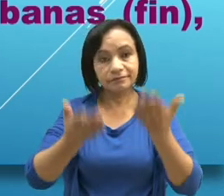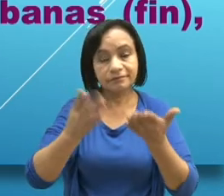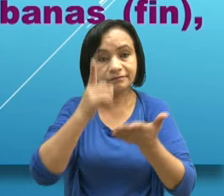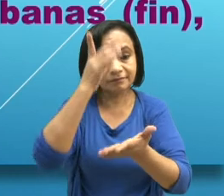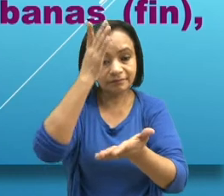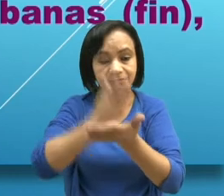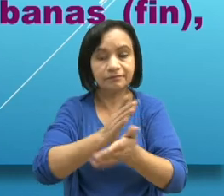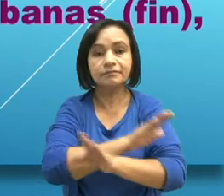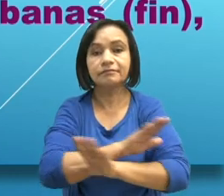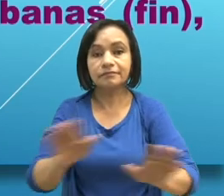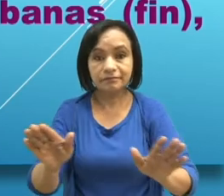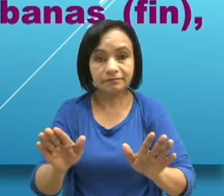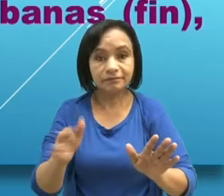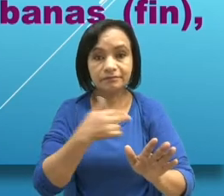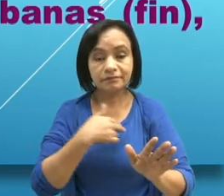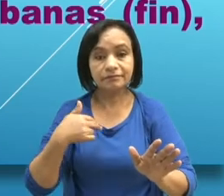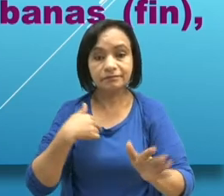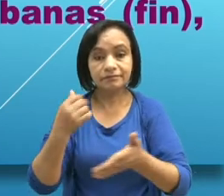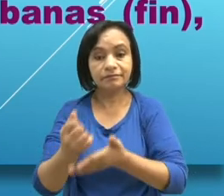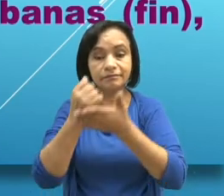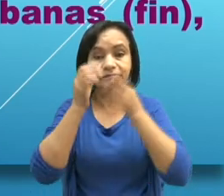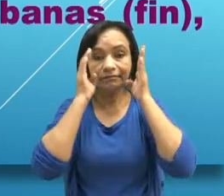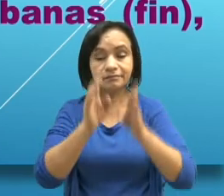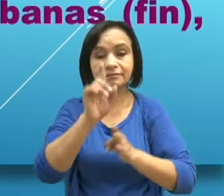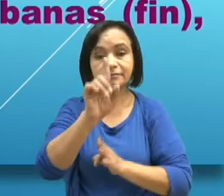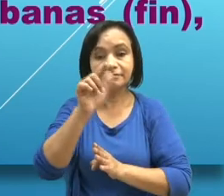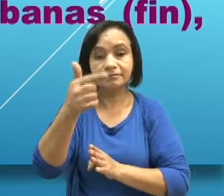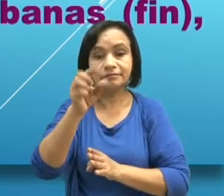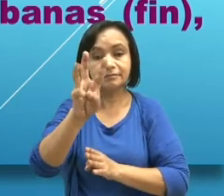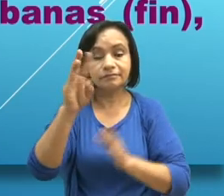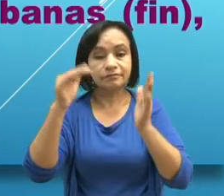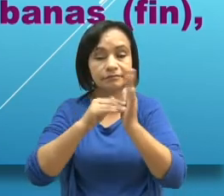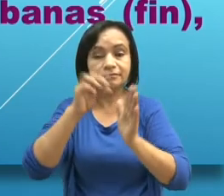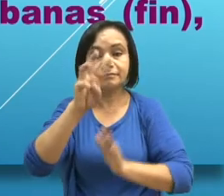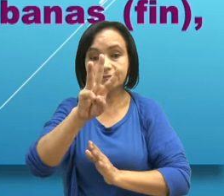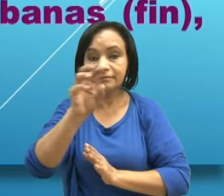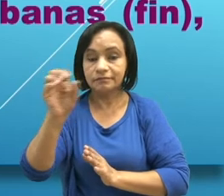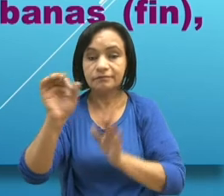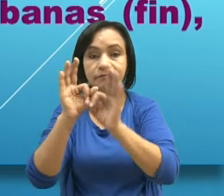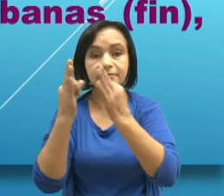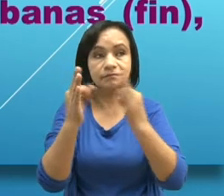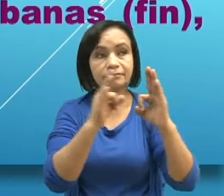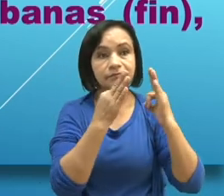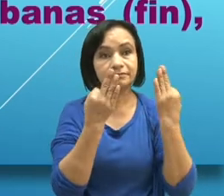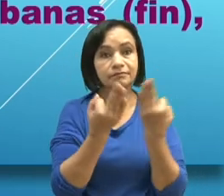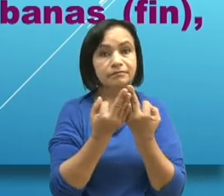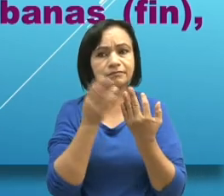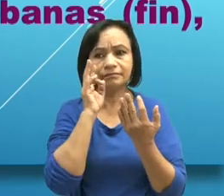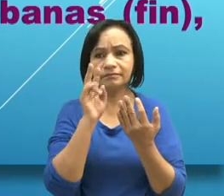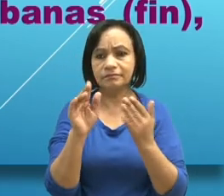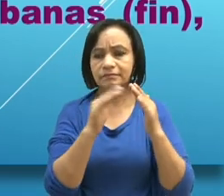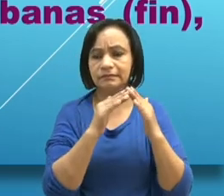vez que finalicen, decimos, nos va a permitir atender a unas 173.300 familias. Y ahí veo nacional. Comunidades